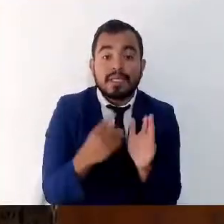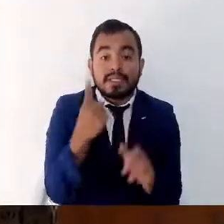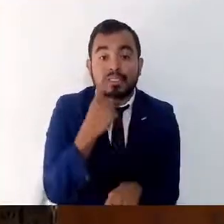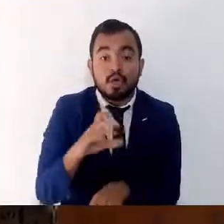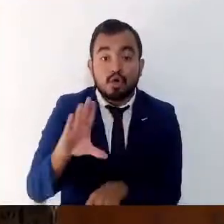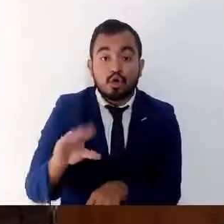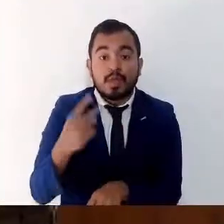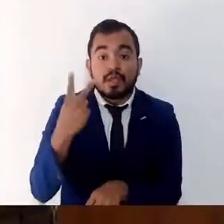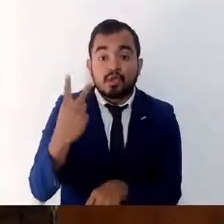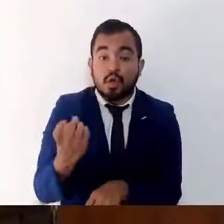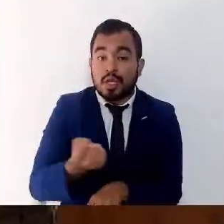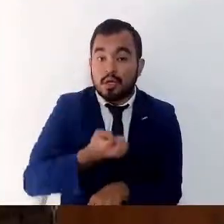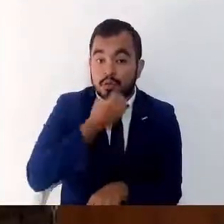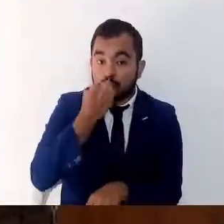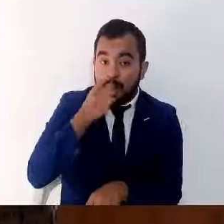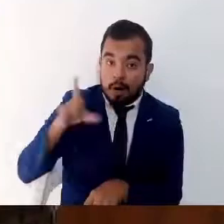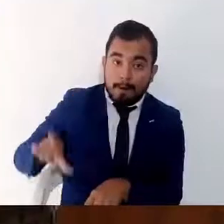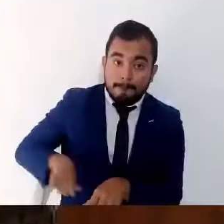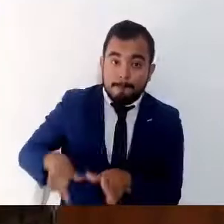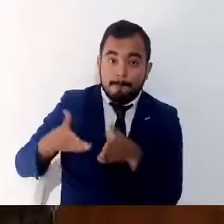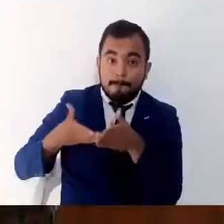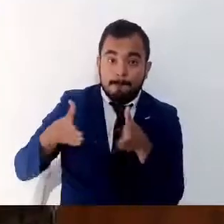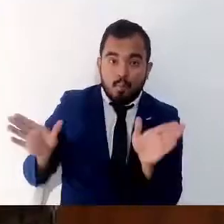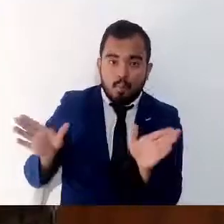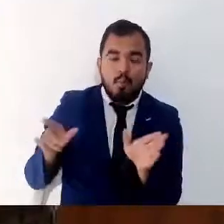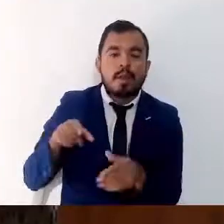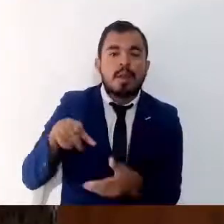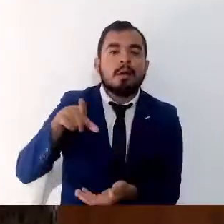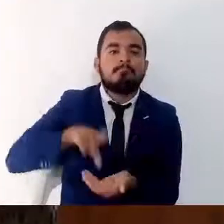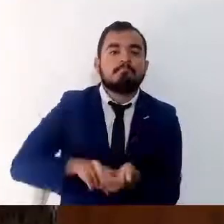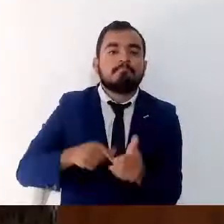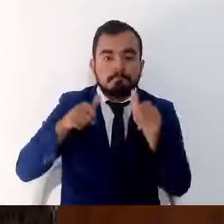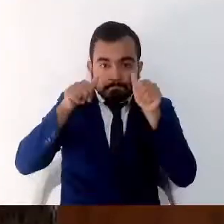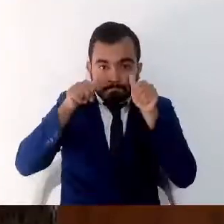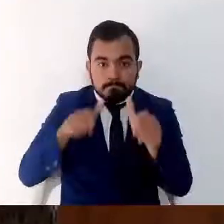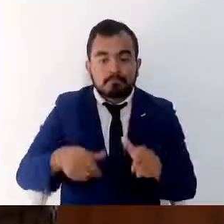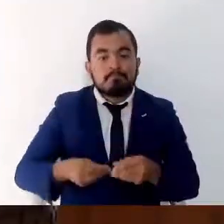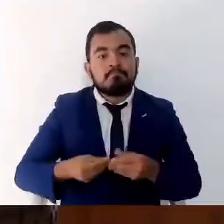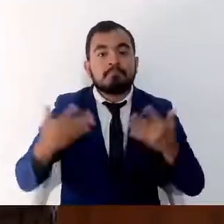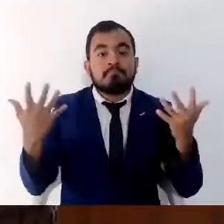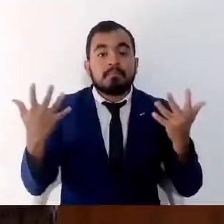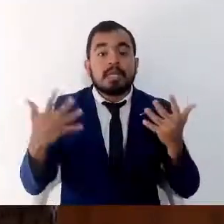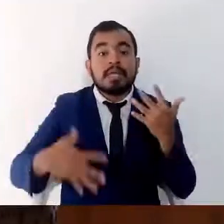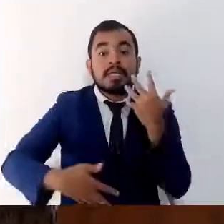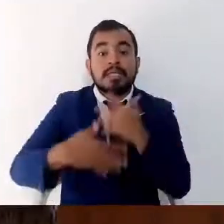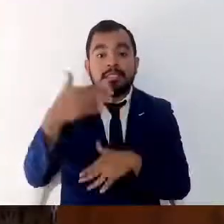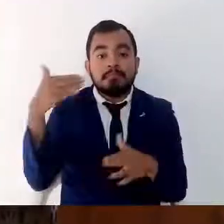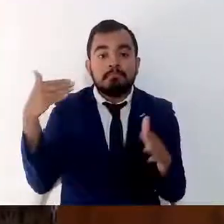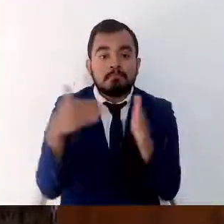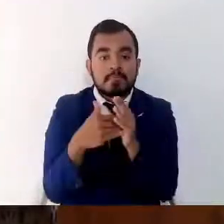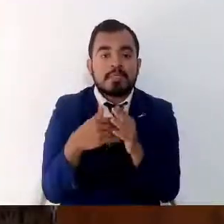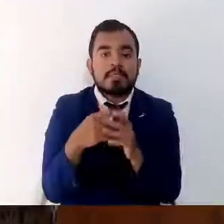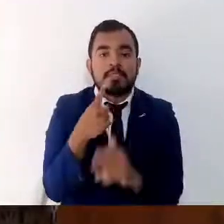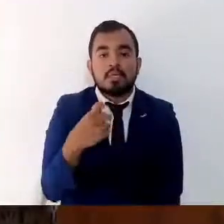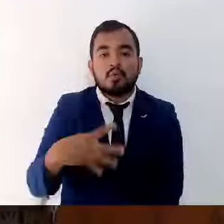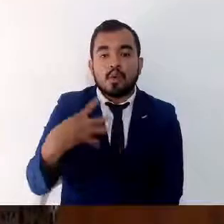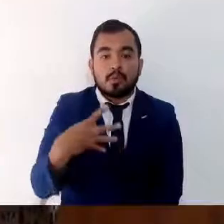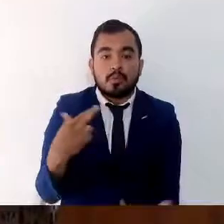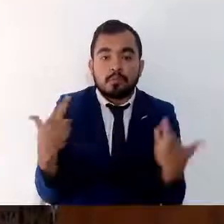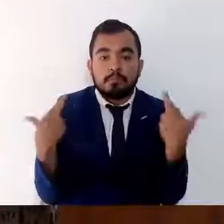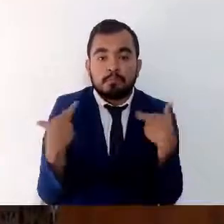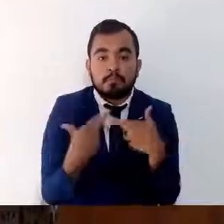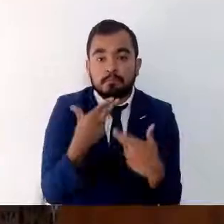e incorporadas, las cuales fueron atendidas por 15.114 educadoras y educadores en